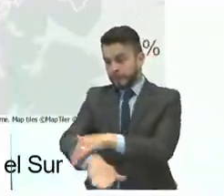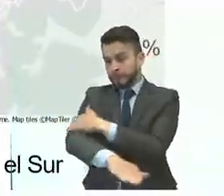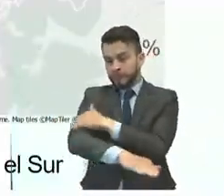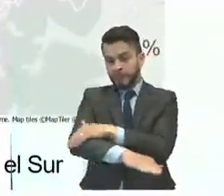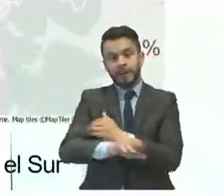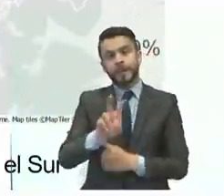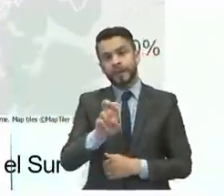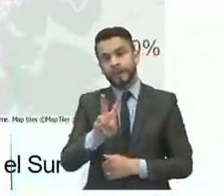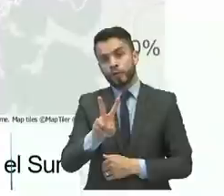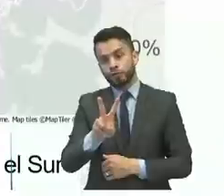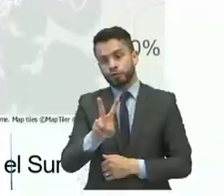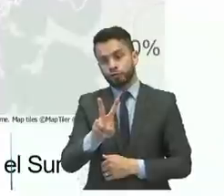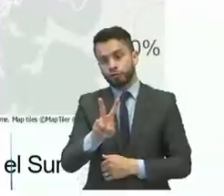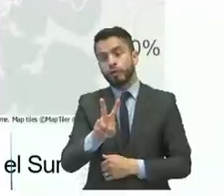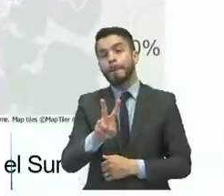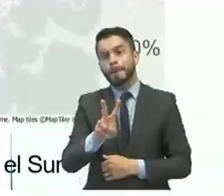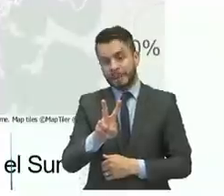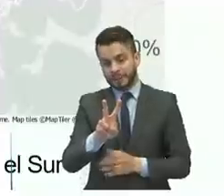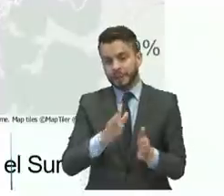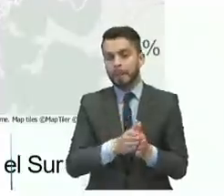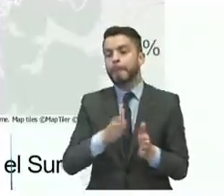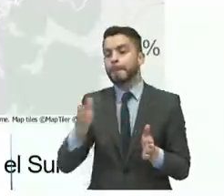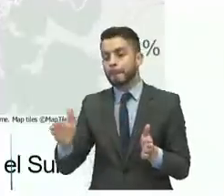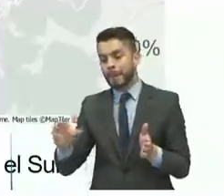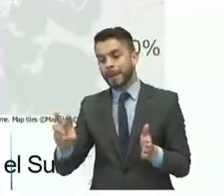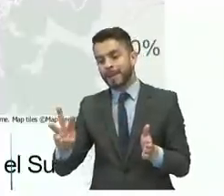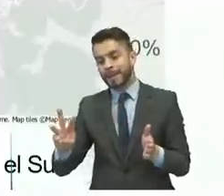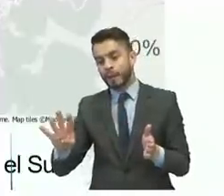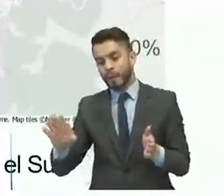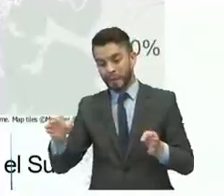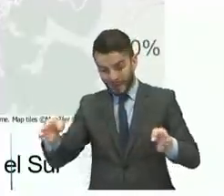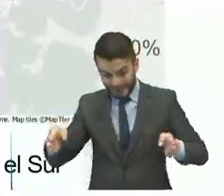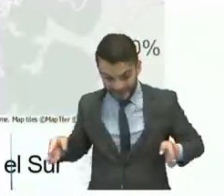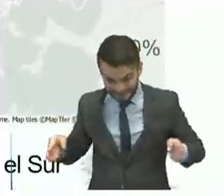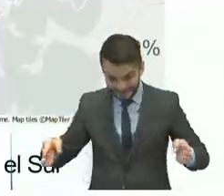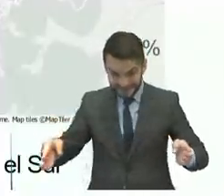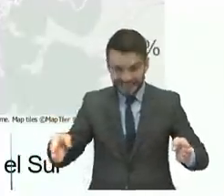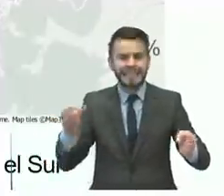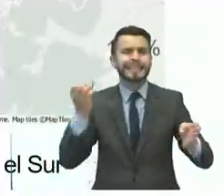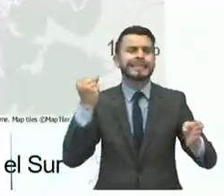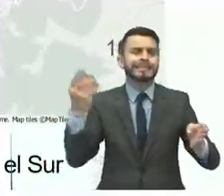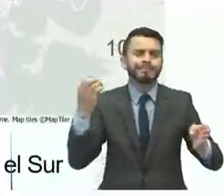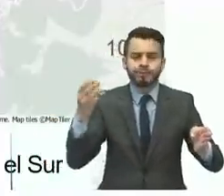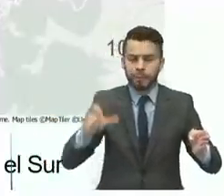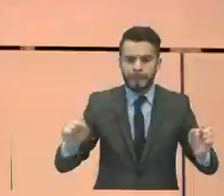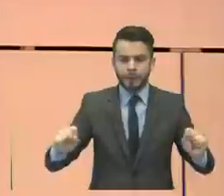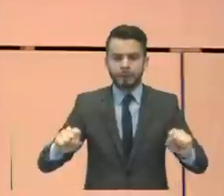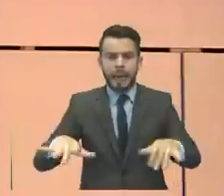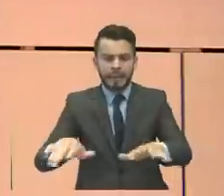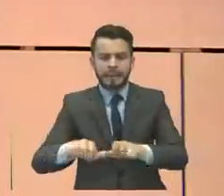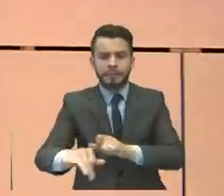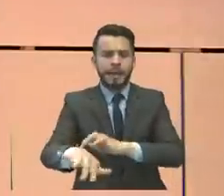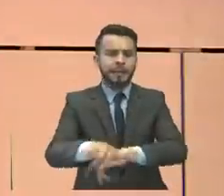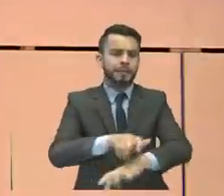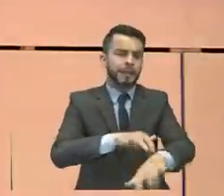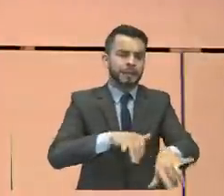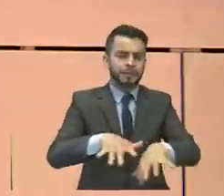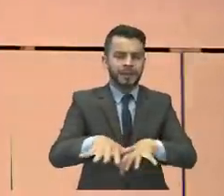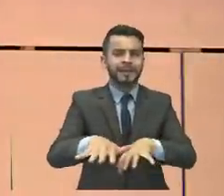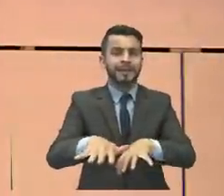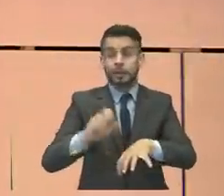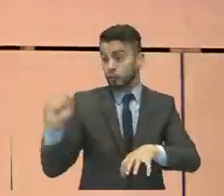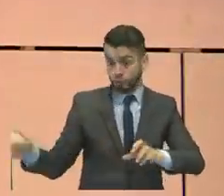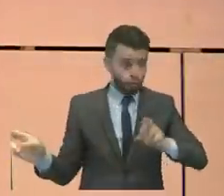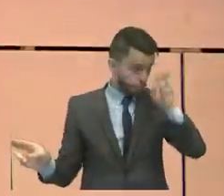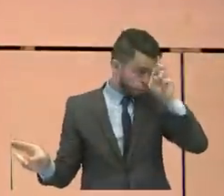la 34, entonces, es un corredor muy intensamente usado, tanto en viajes que se originen en el sur como